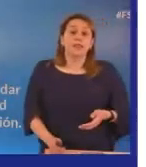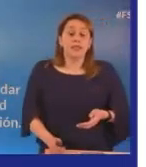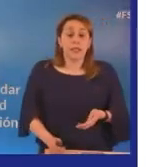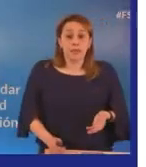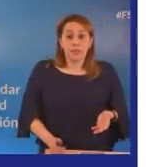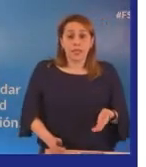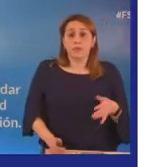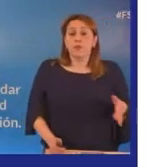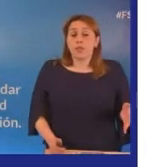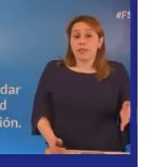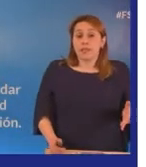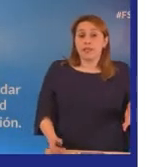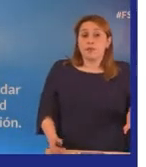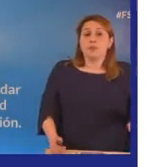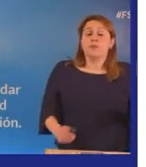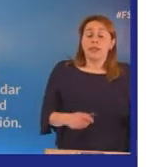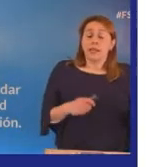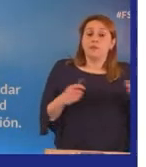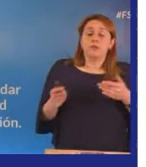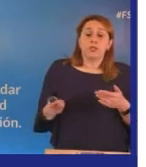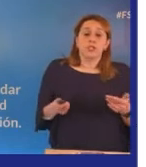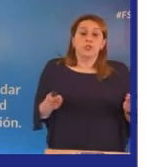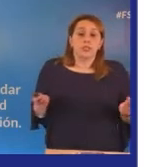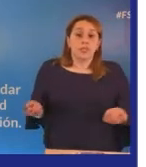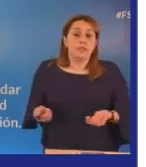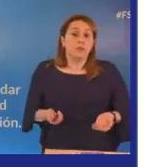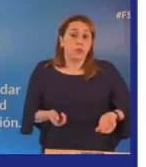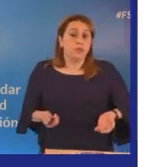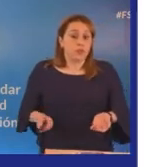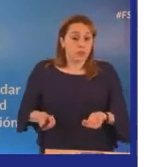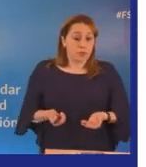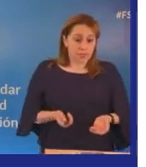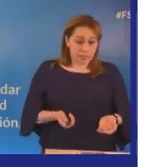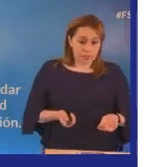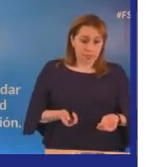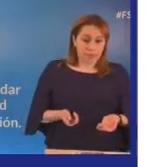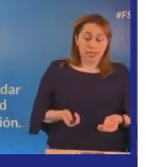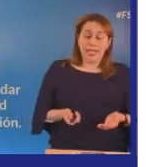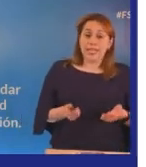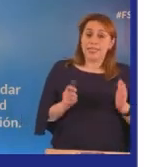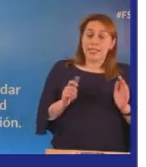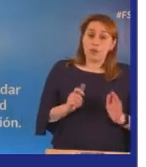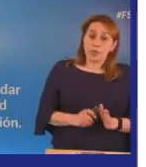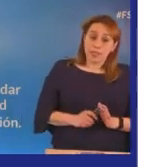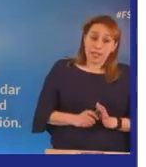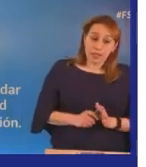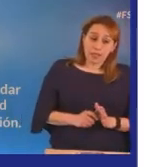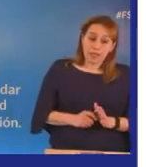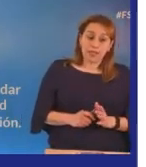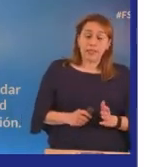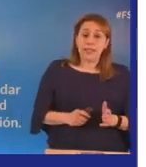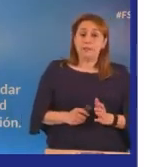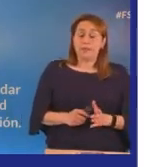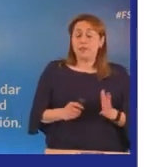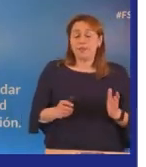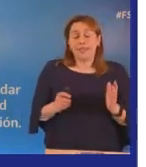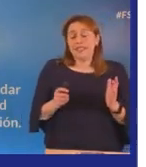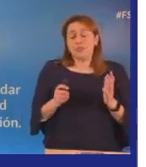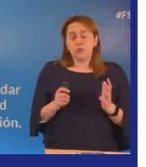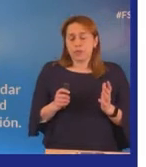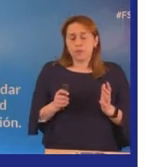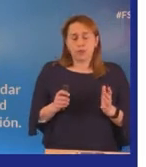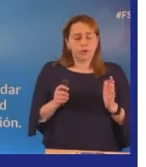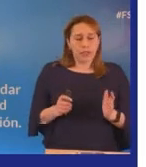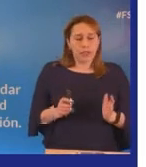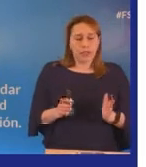también tienden a cambiar y por ende, pues van a cambiar muchas cosas a nivel motor de nuestro paciente. El estado mental y